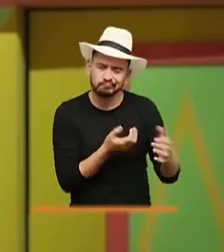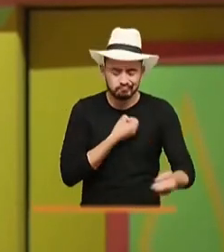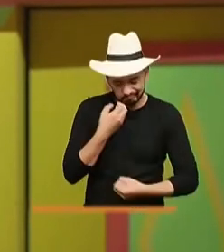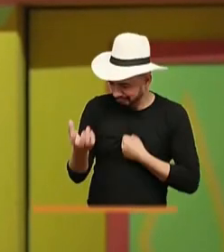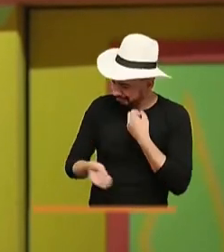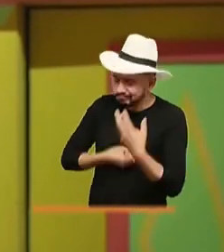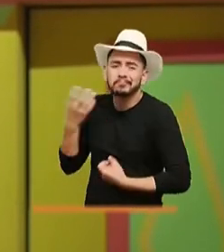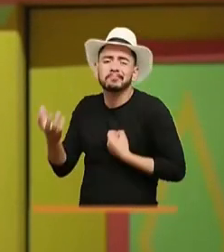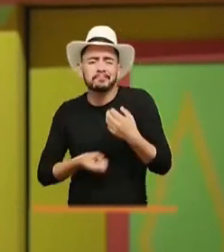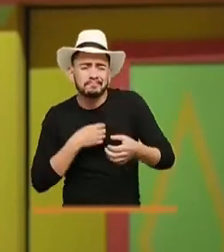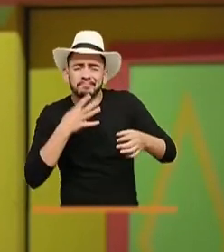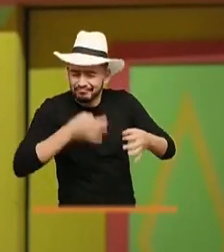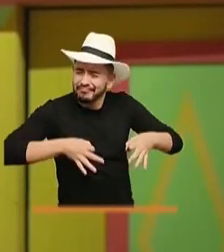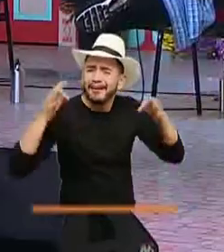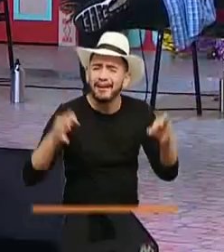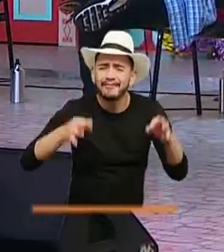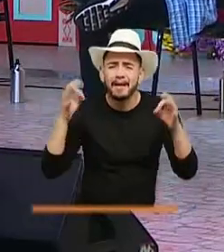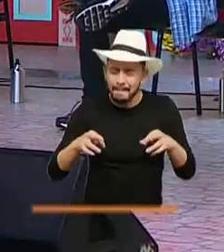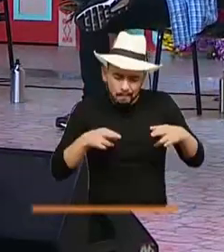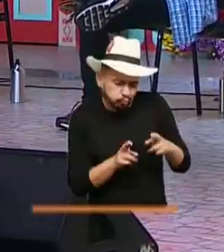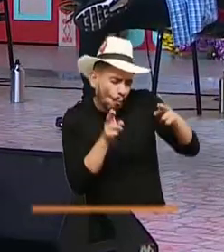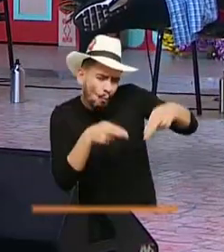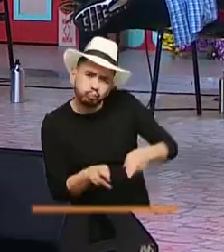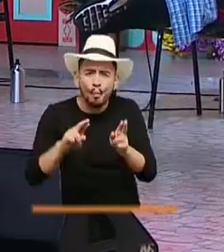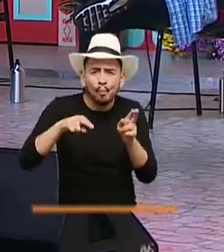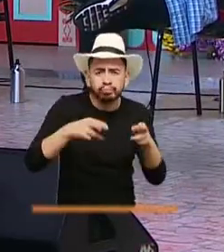de versos como un río.